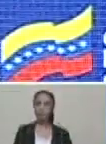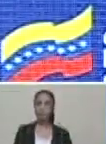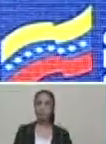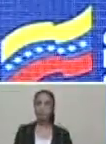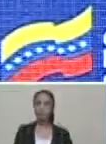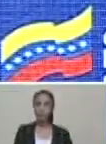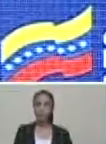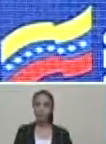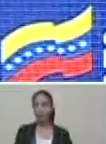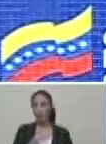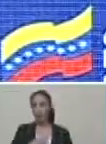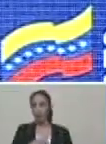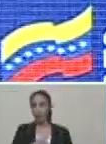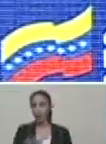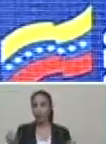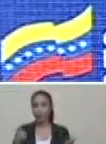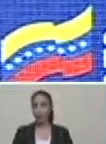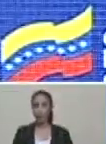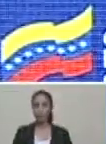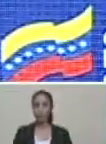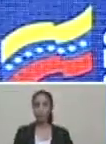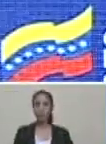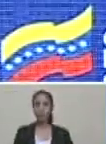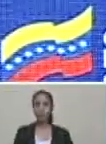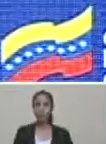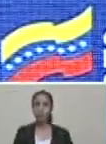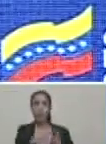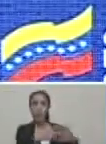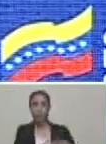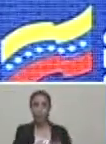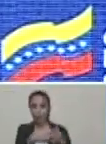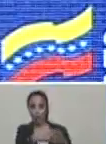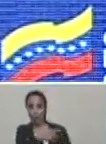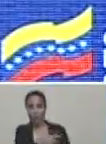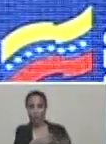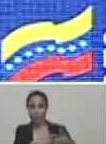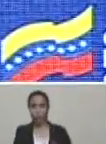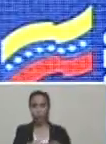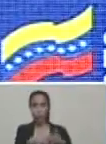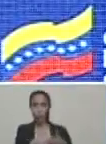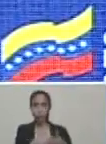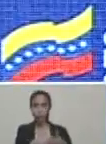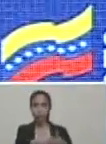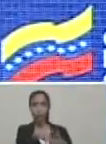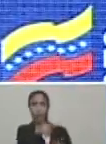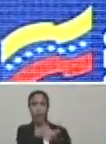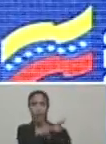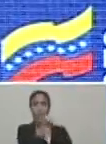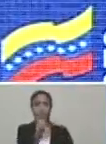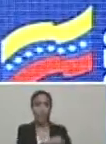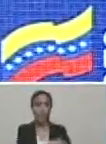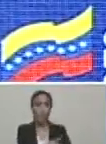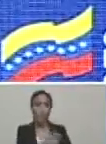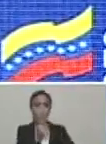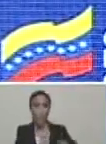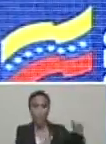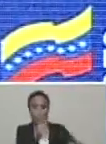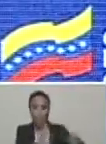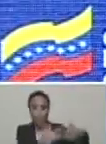lo hacen ni para su pueblo. En los Estados Unidos hay más de 30 millones de